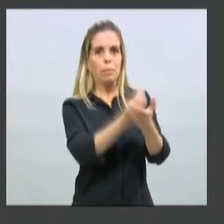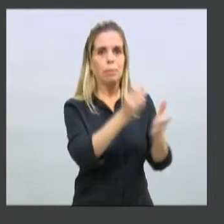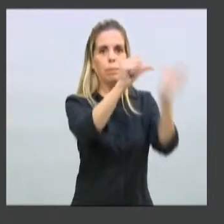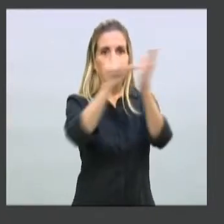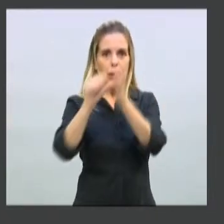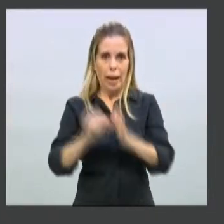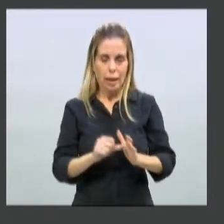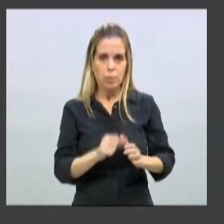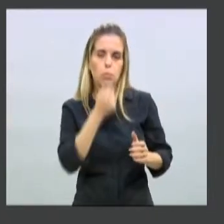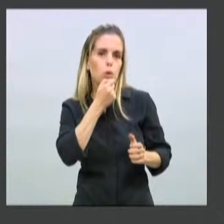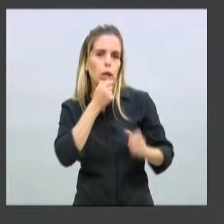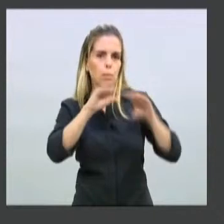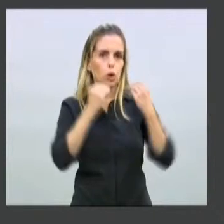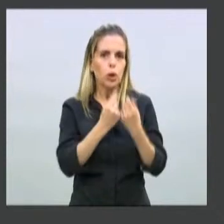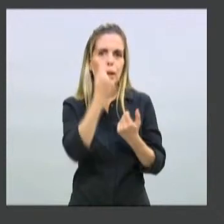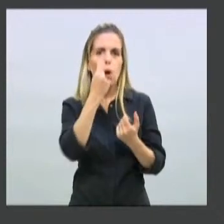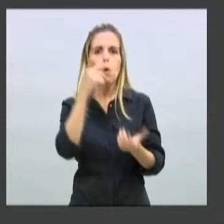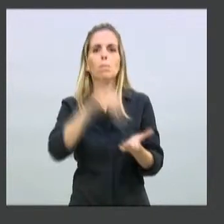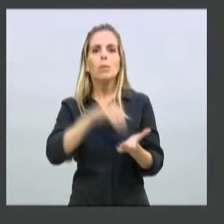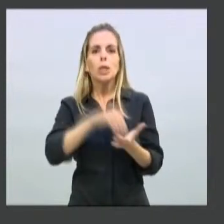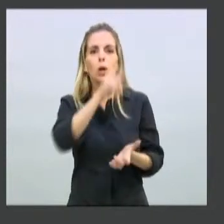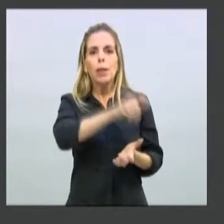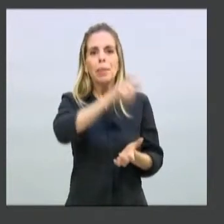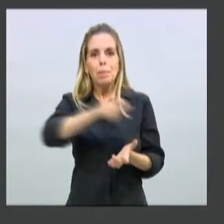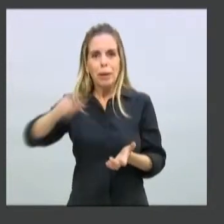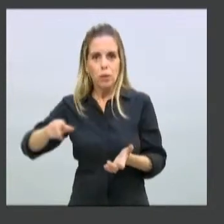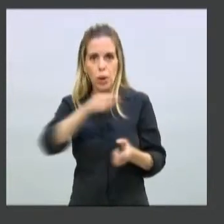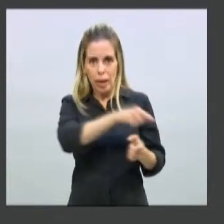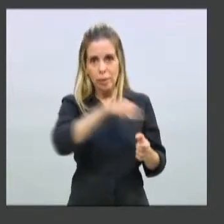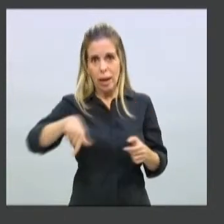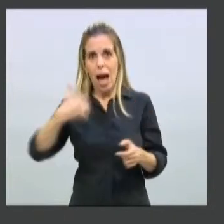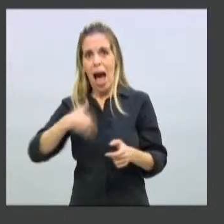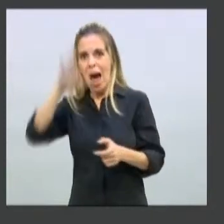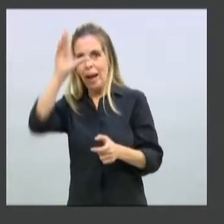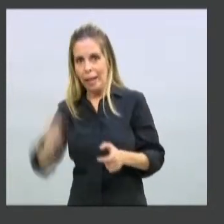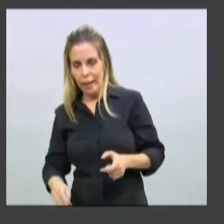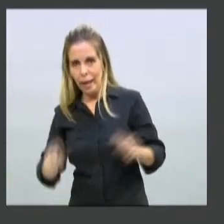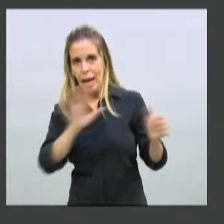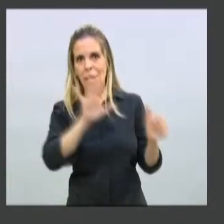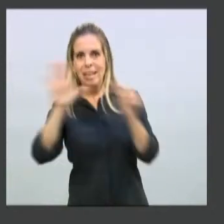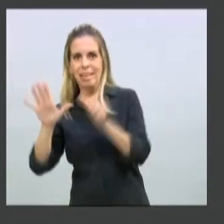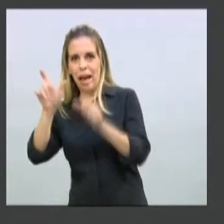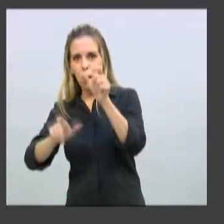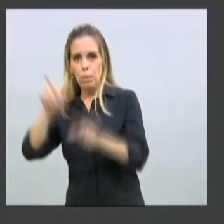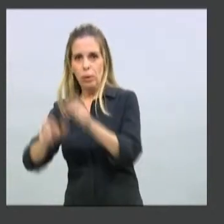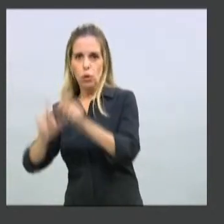cada millón de habitantes, Argentina tiene 6 fallecidos.